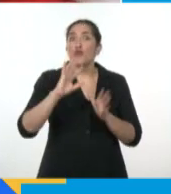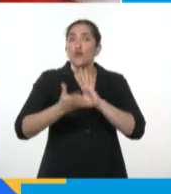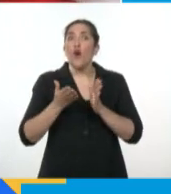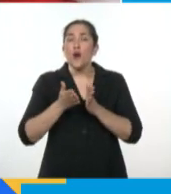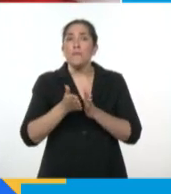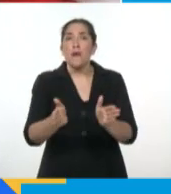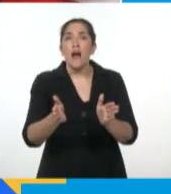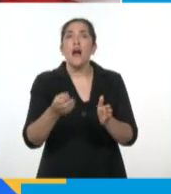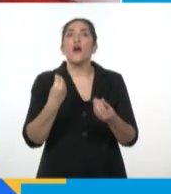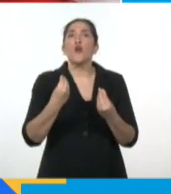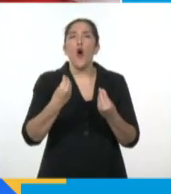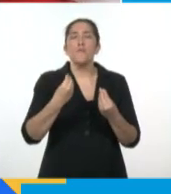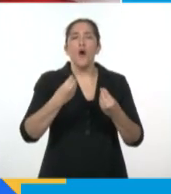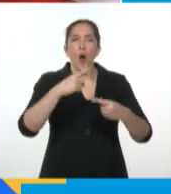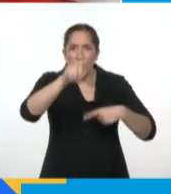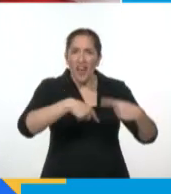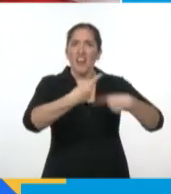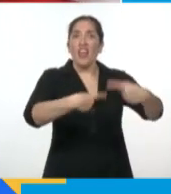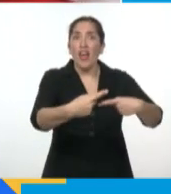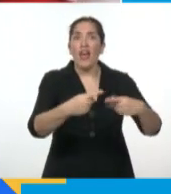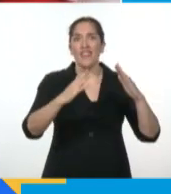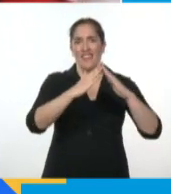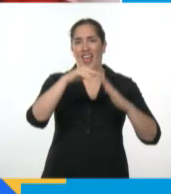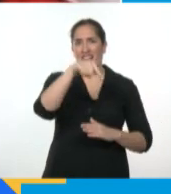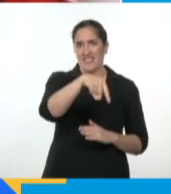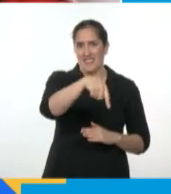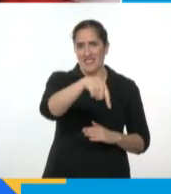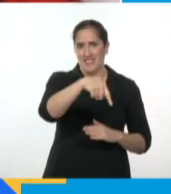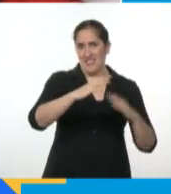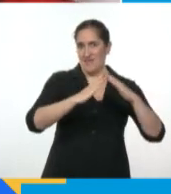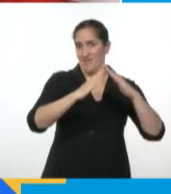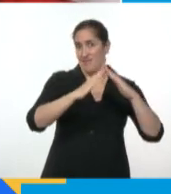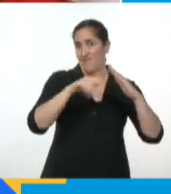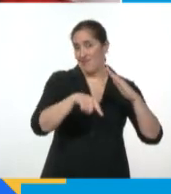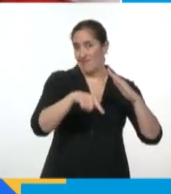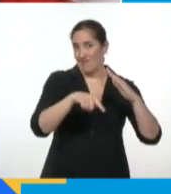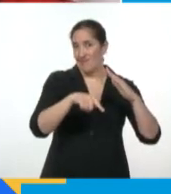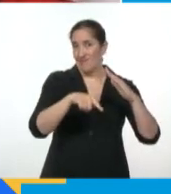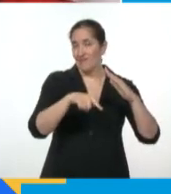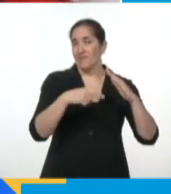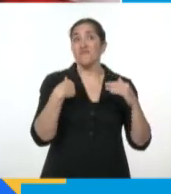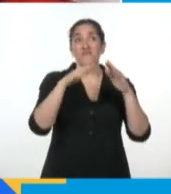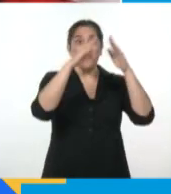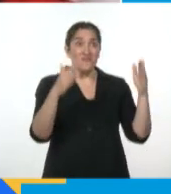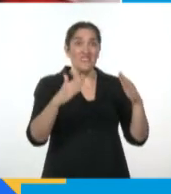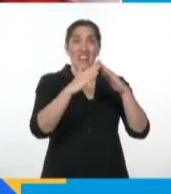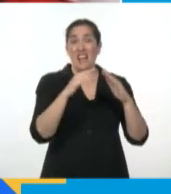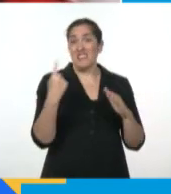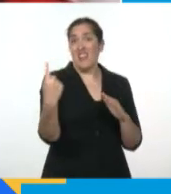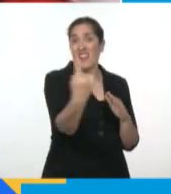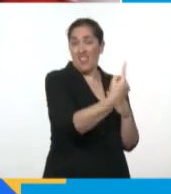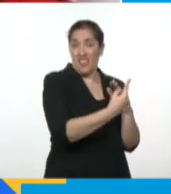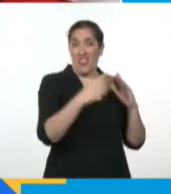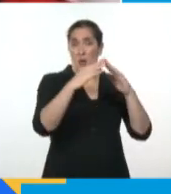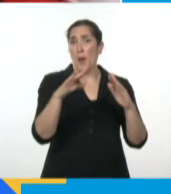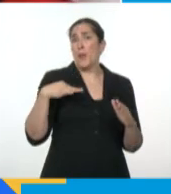Una polea es el propio hogar, son nuestras moradas particulares, la